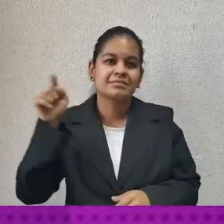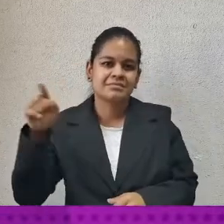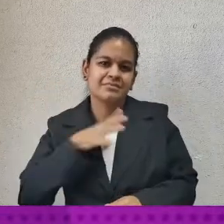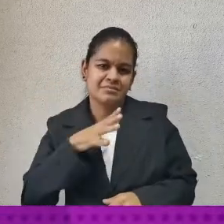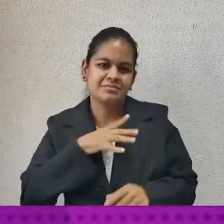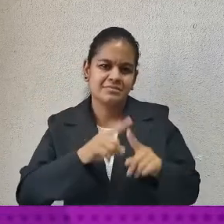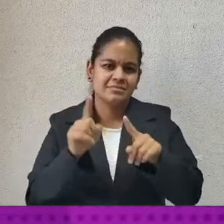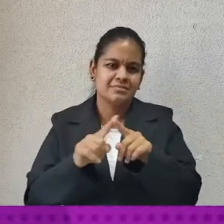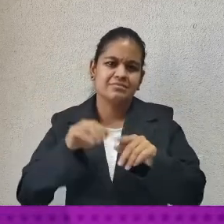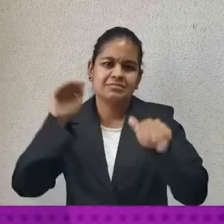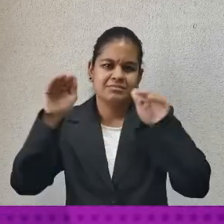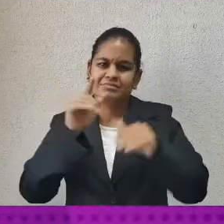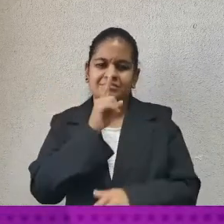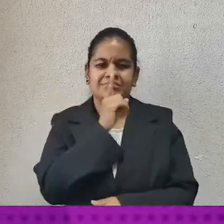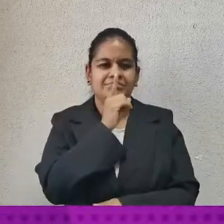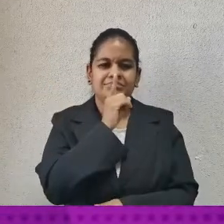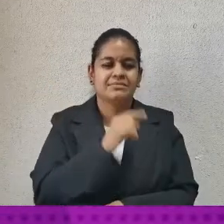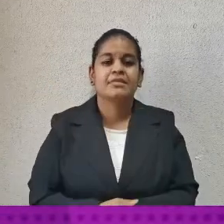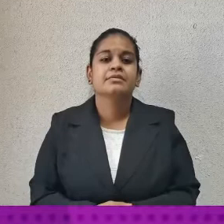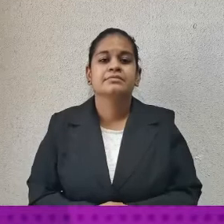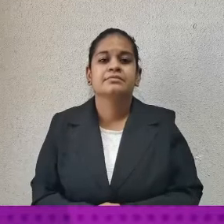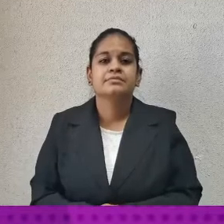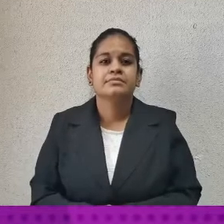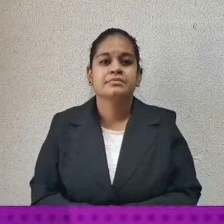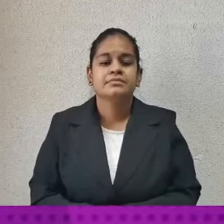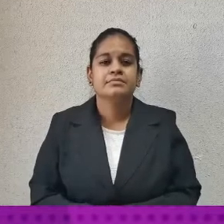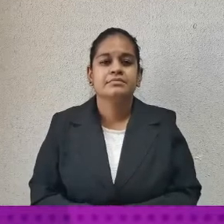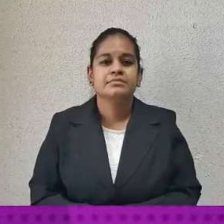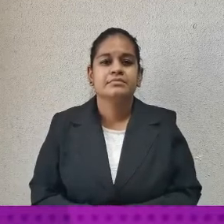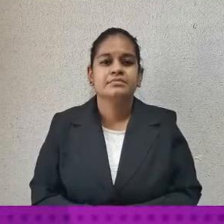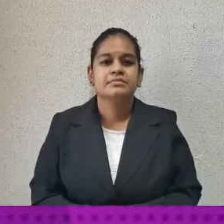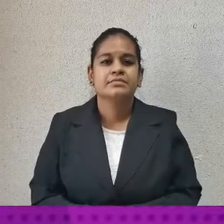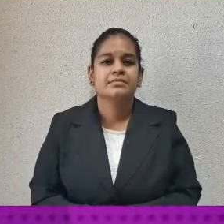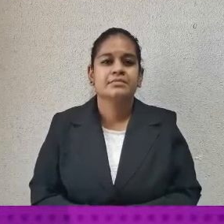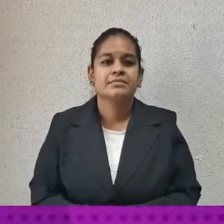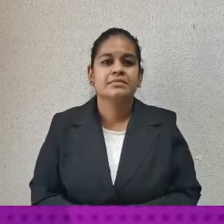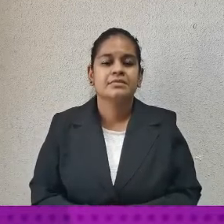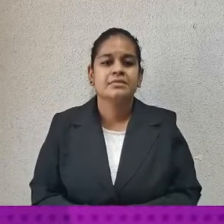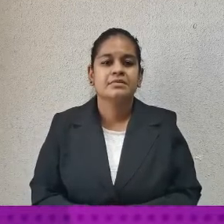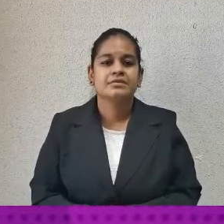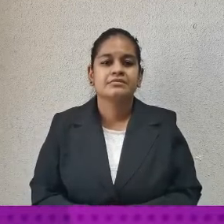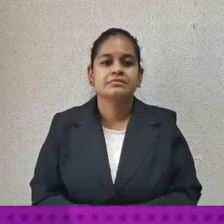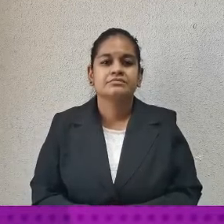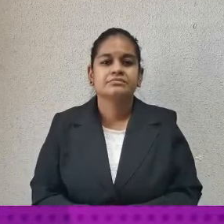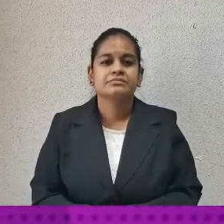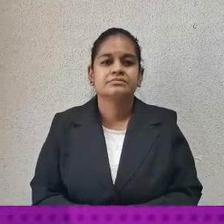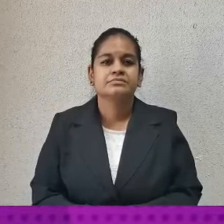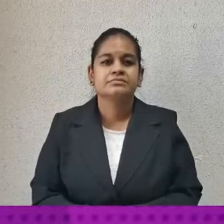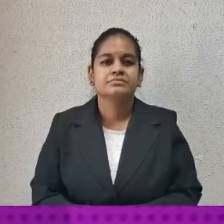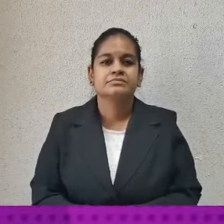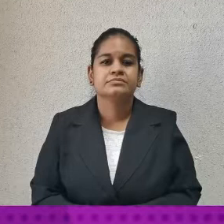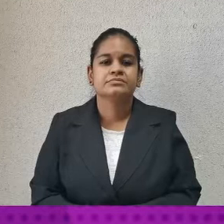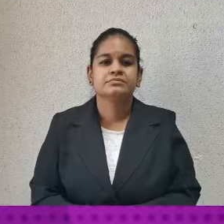Poder Ejecutivo, ni del Poder Legislativo, ni del Poder Judicial en el caso del Tribunal del Estado de Coahuila de Zaragoza.